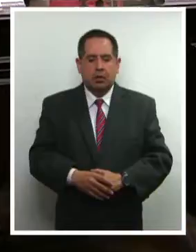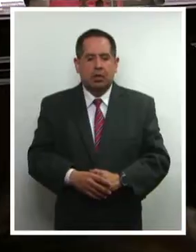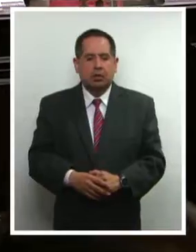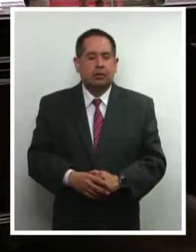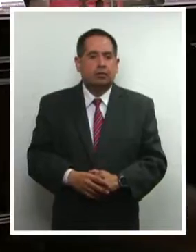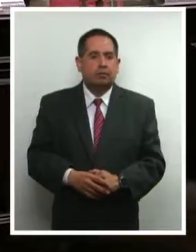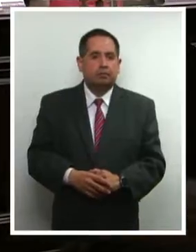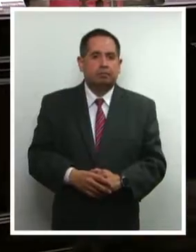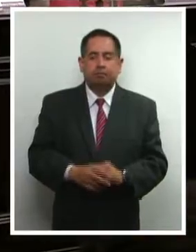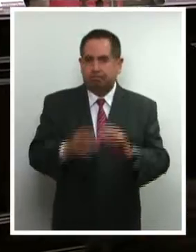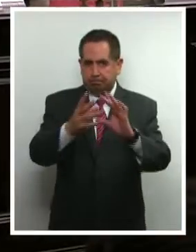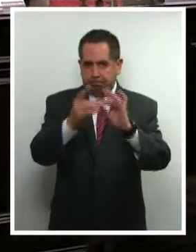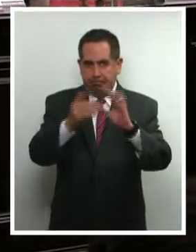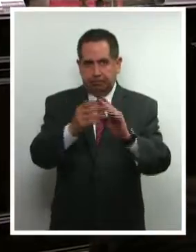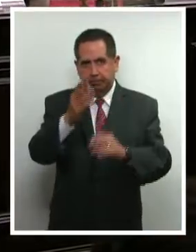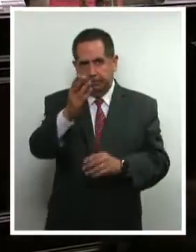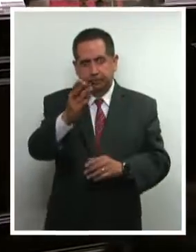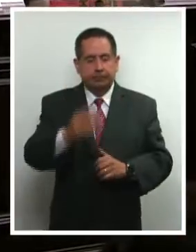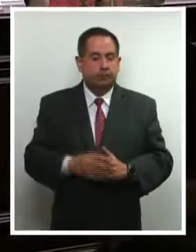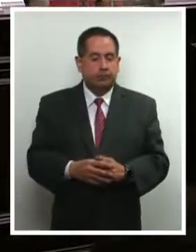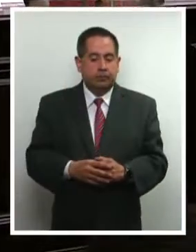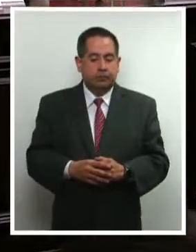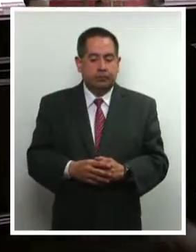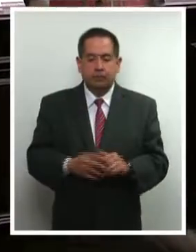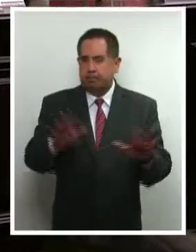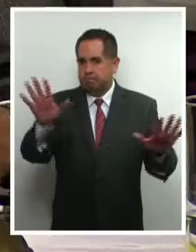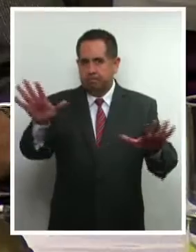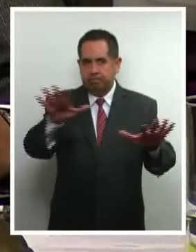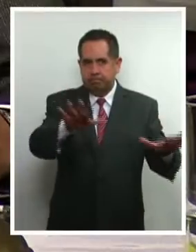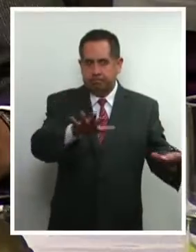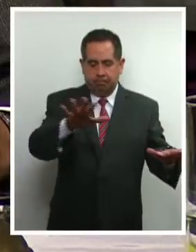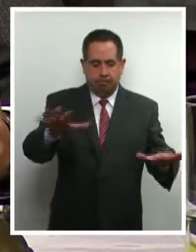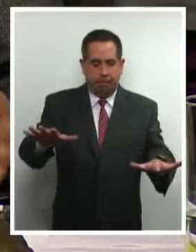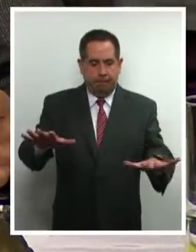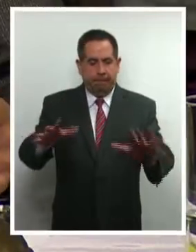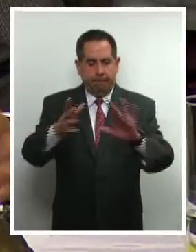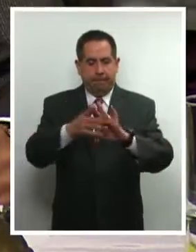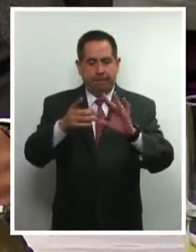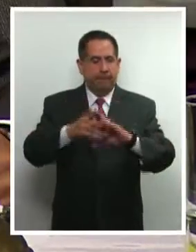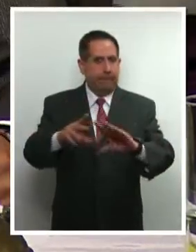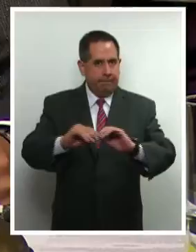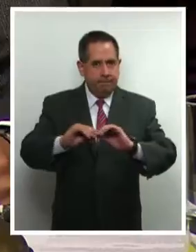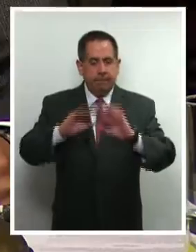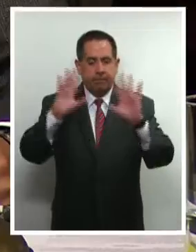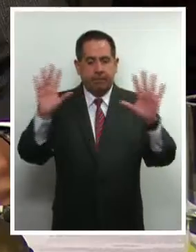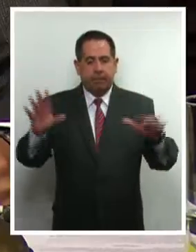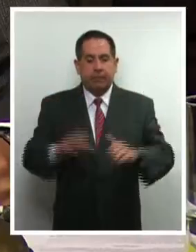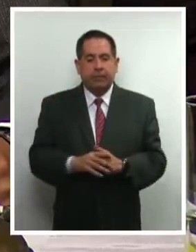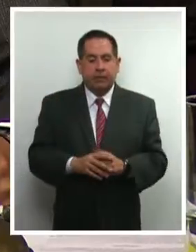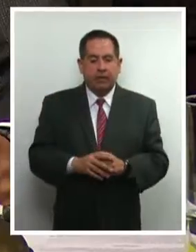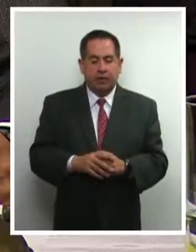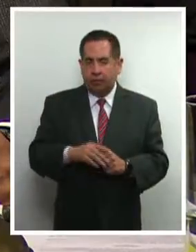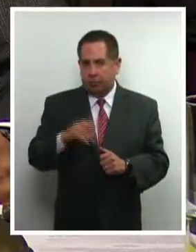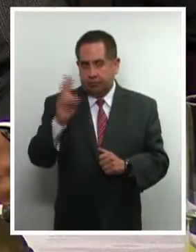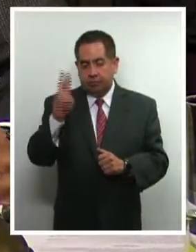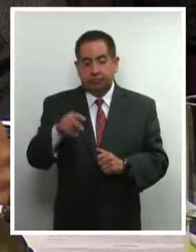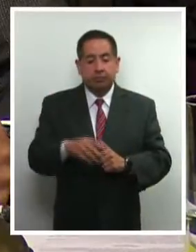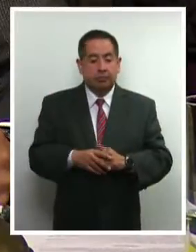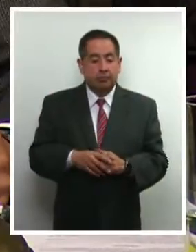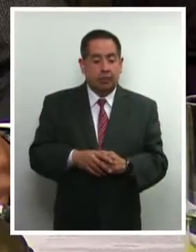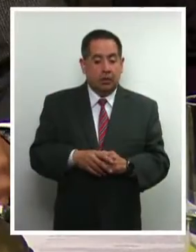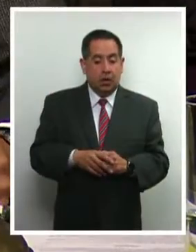Déjeme señalar que me permiten, para aclarar la situación, efectivamente al momento de